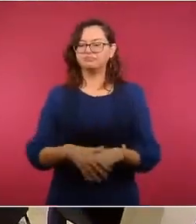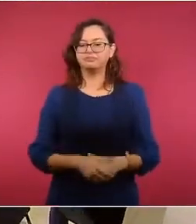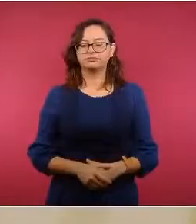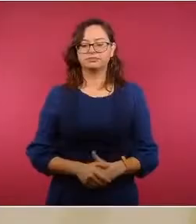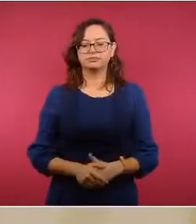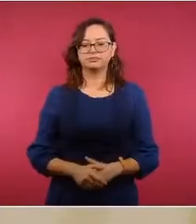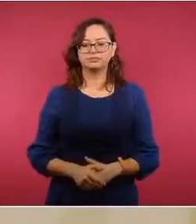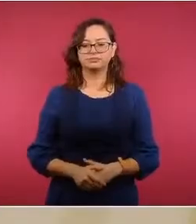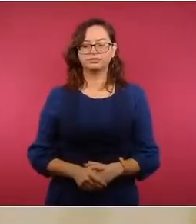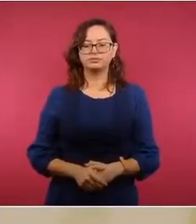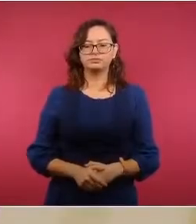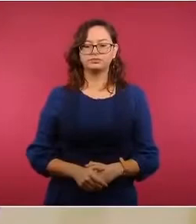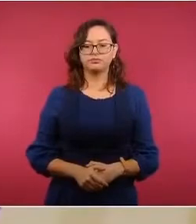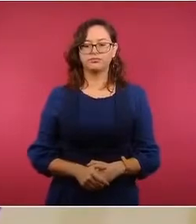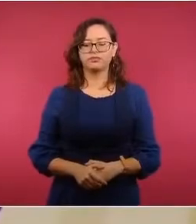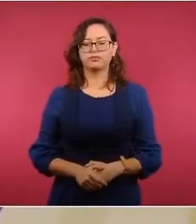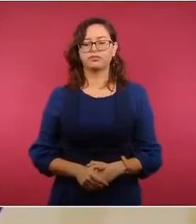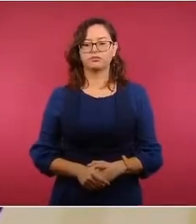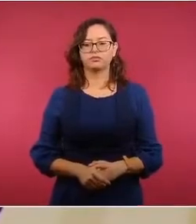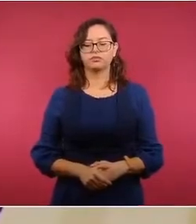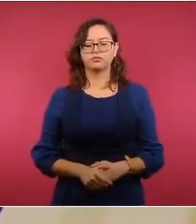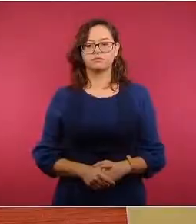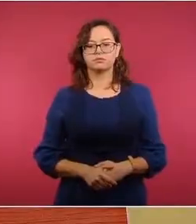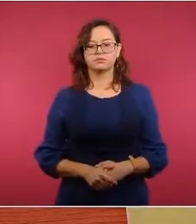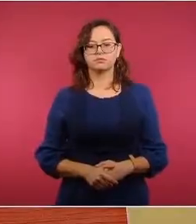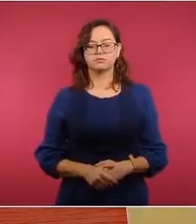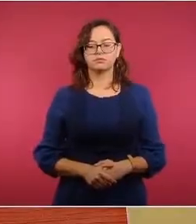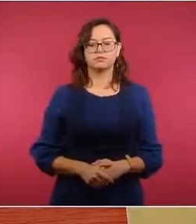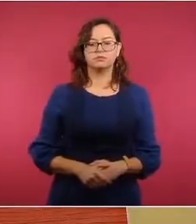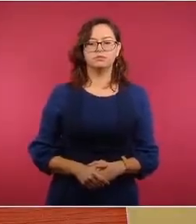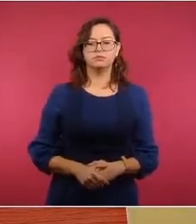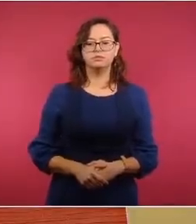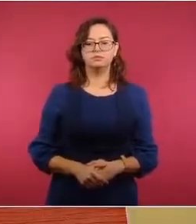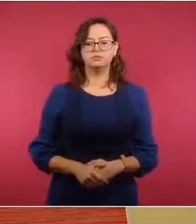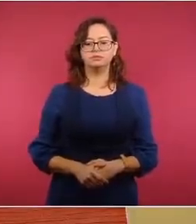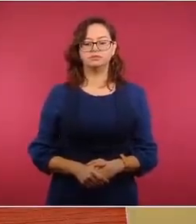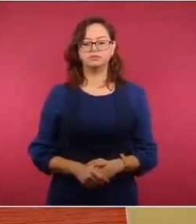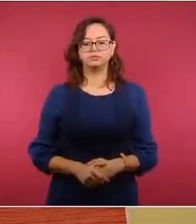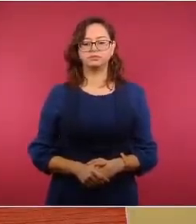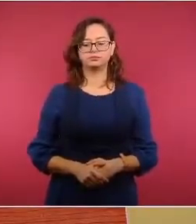el nivel de